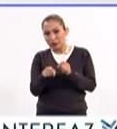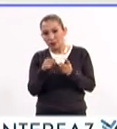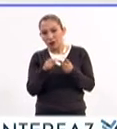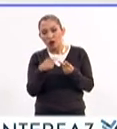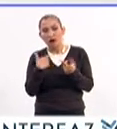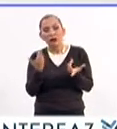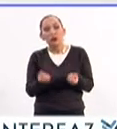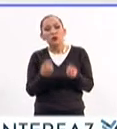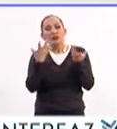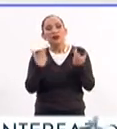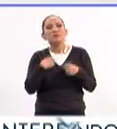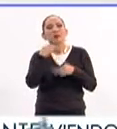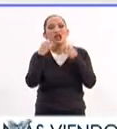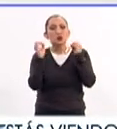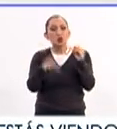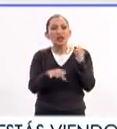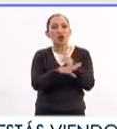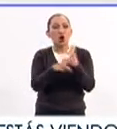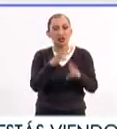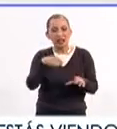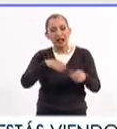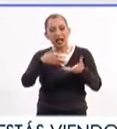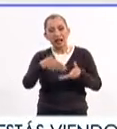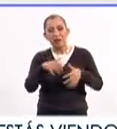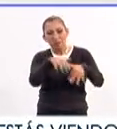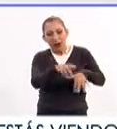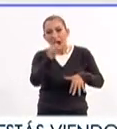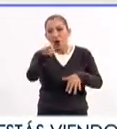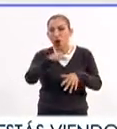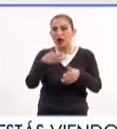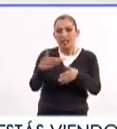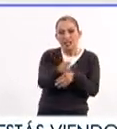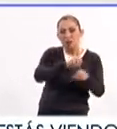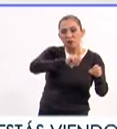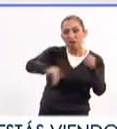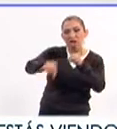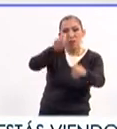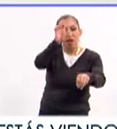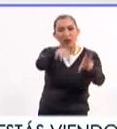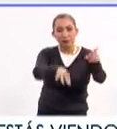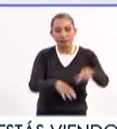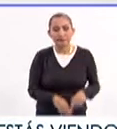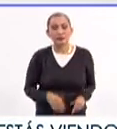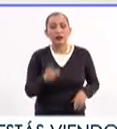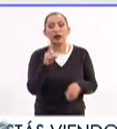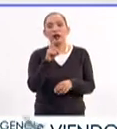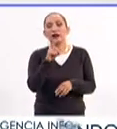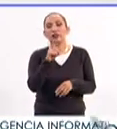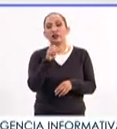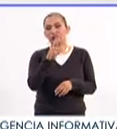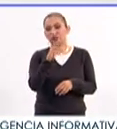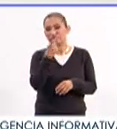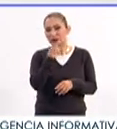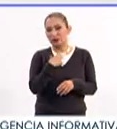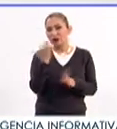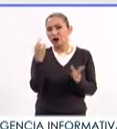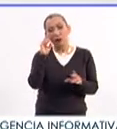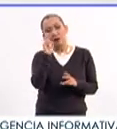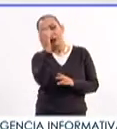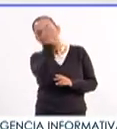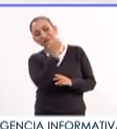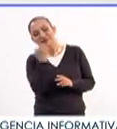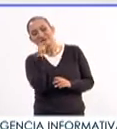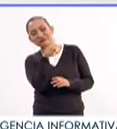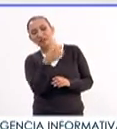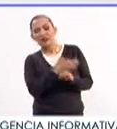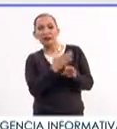que es la cantidad de desechos y basura que se encuentra en estos momentos contaminando. Doctor, nos platicaba de cómo encuentra el estado en el